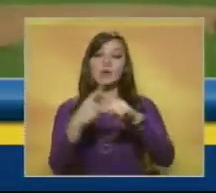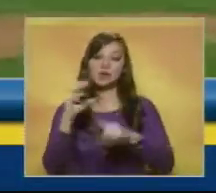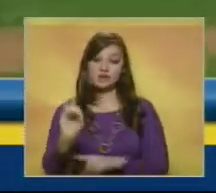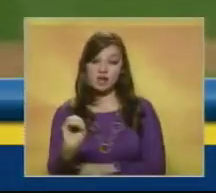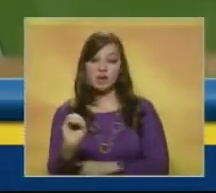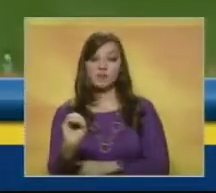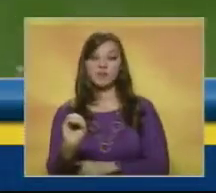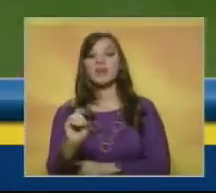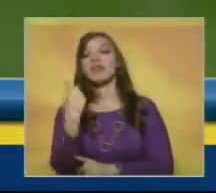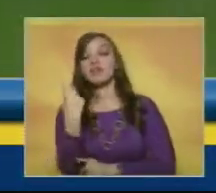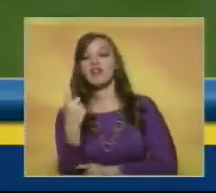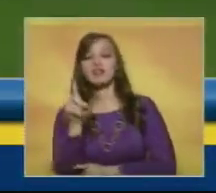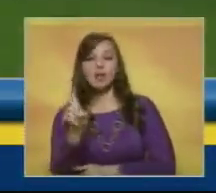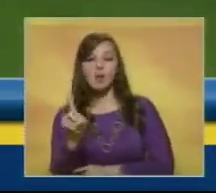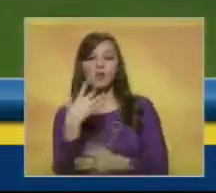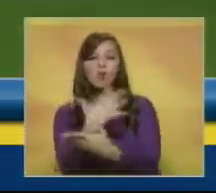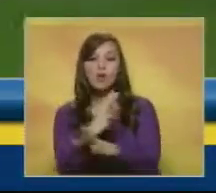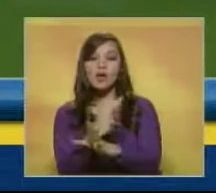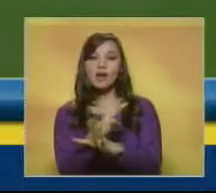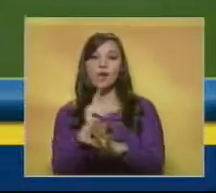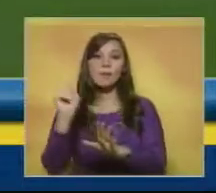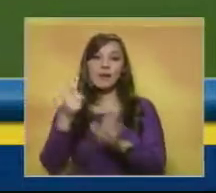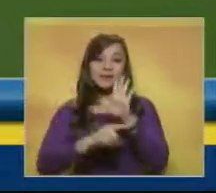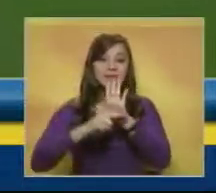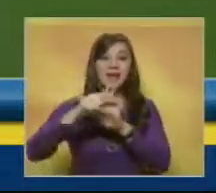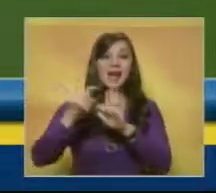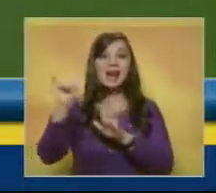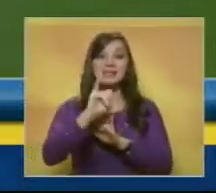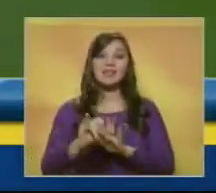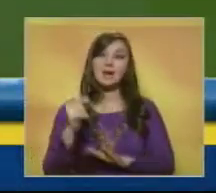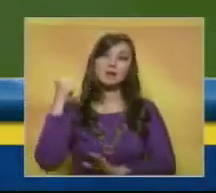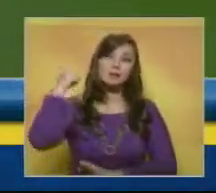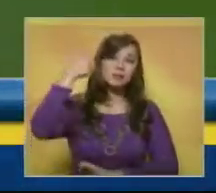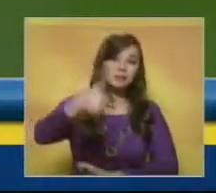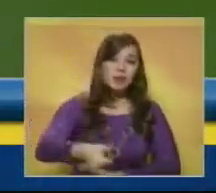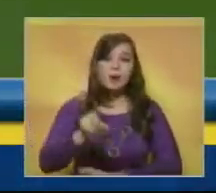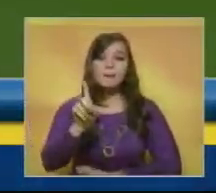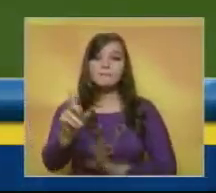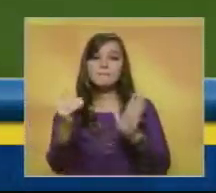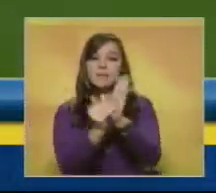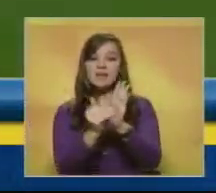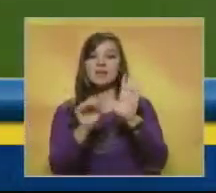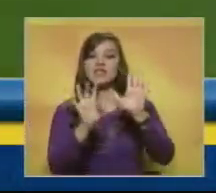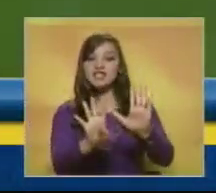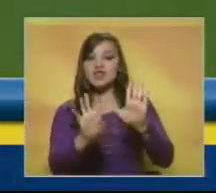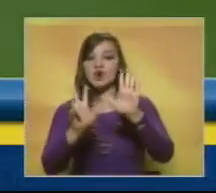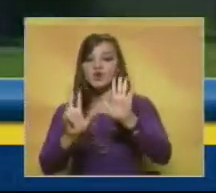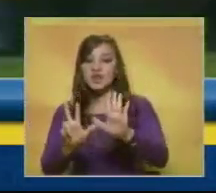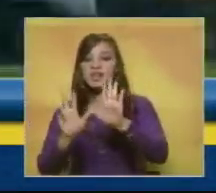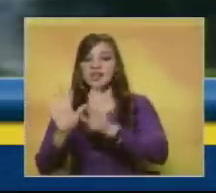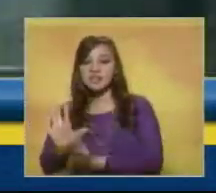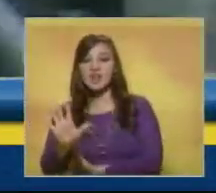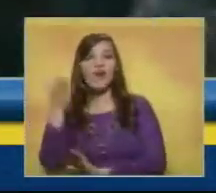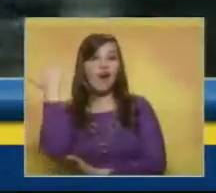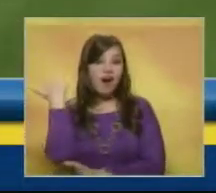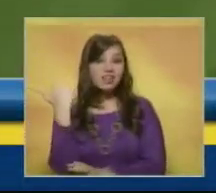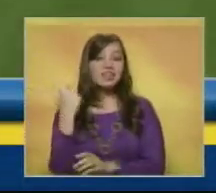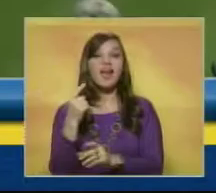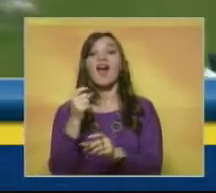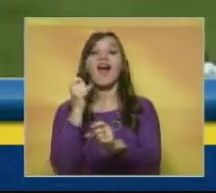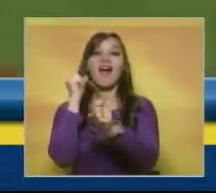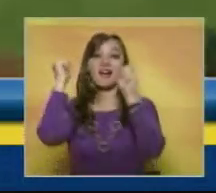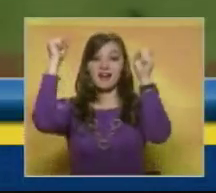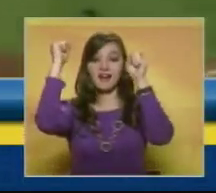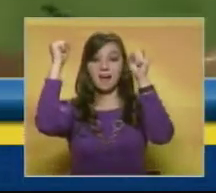y quedaron a un juego de pasar a su primera serie mundial desde 1985, cuando precisamente se coronaron campeones. Además, suman